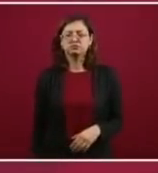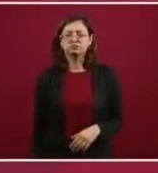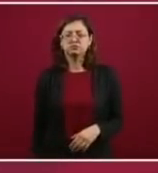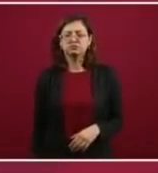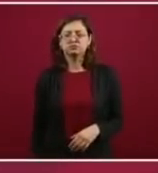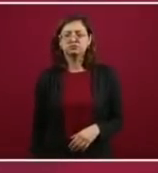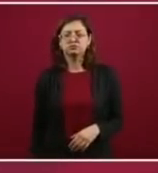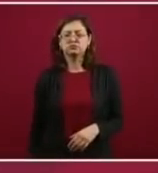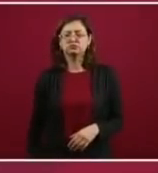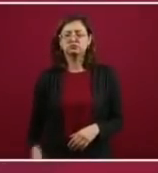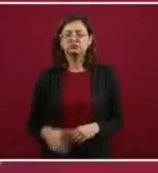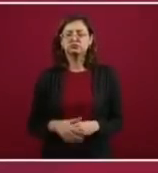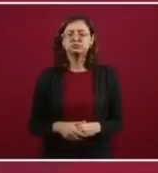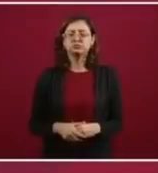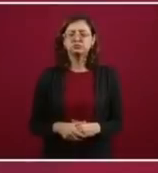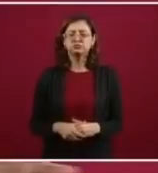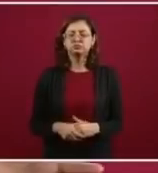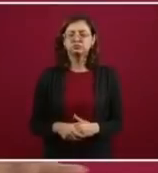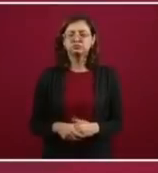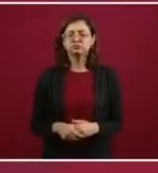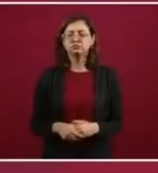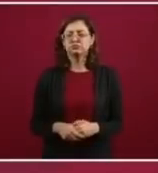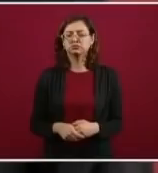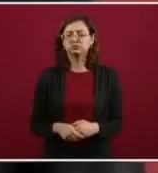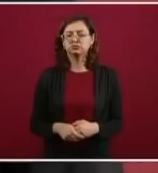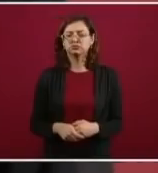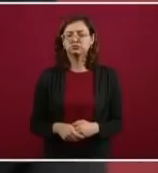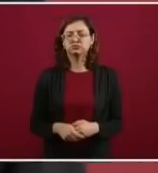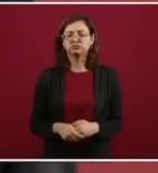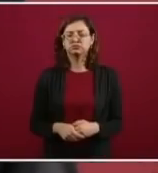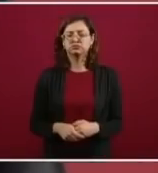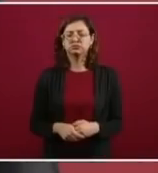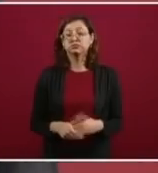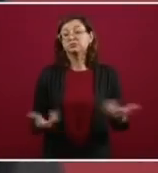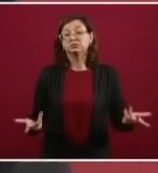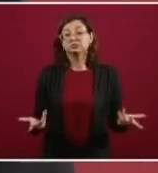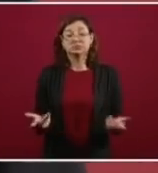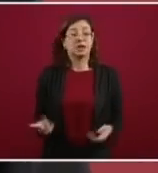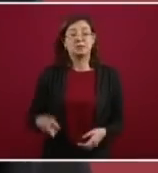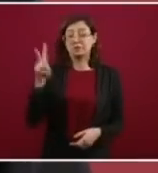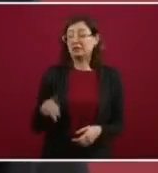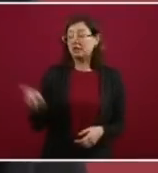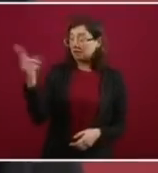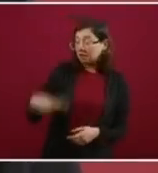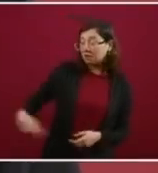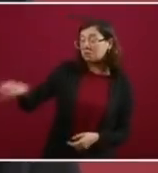Claro que no tenían autoridad moral,